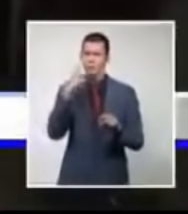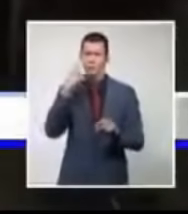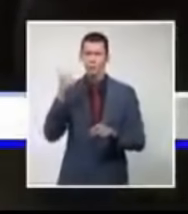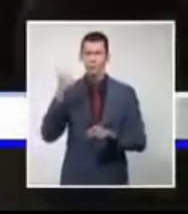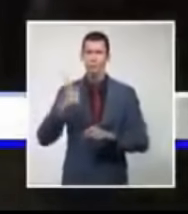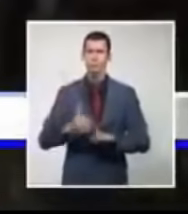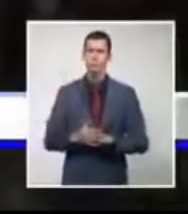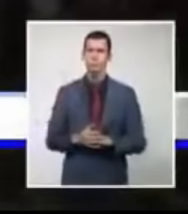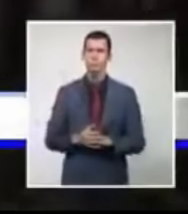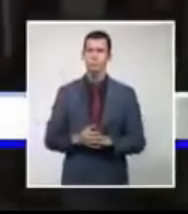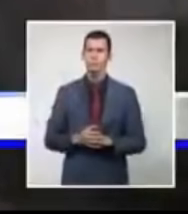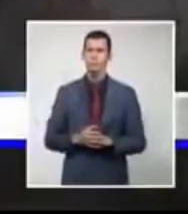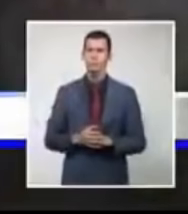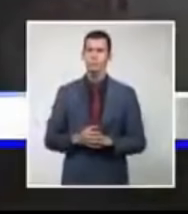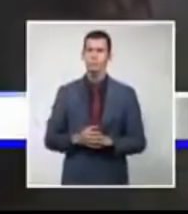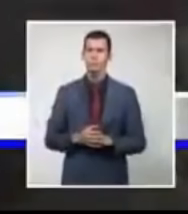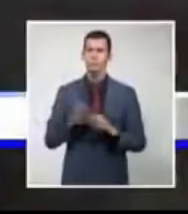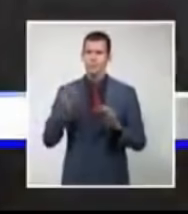almacén subterráneo